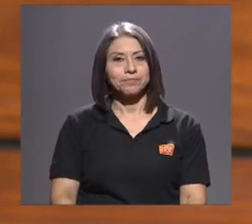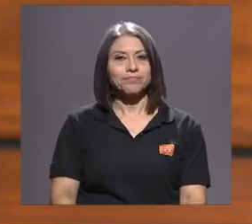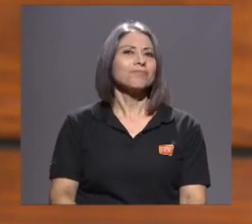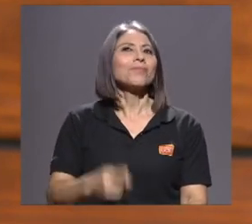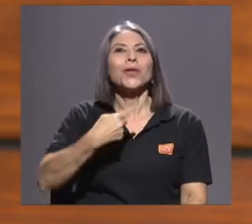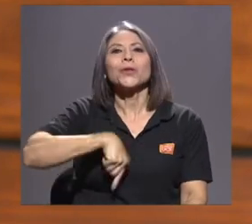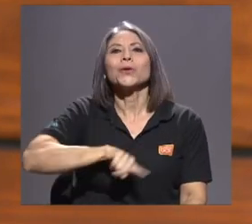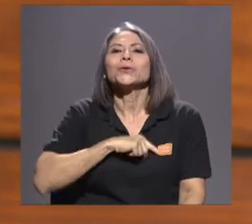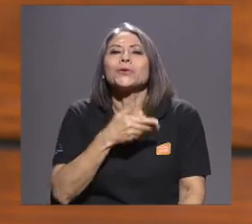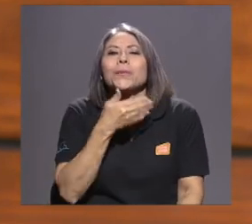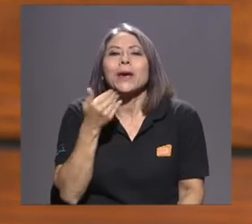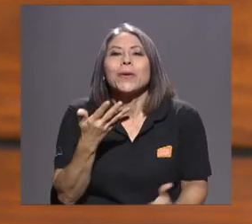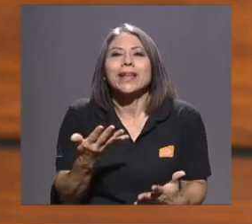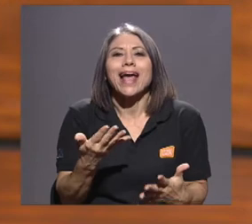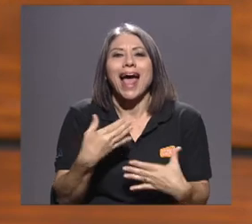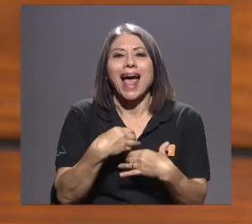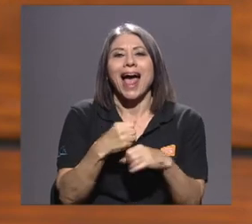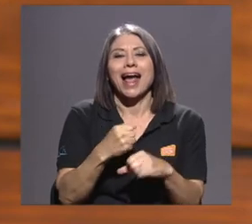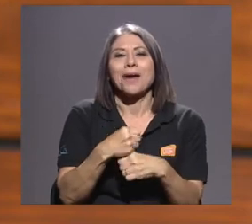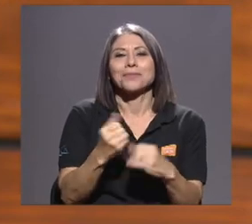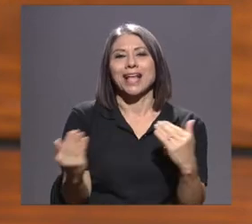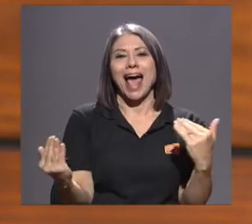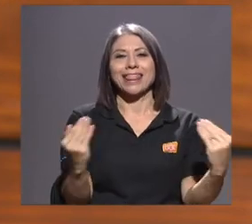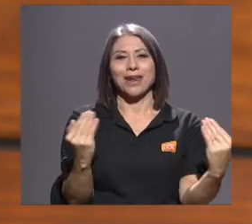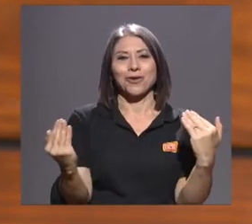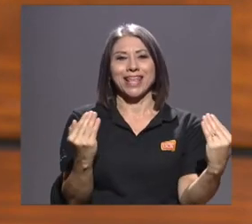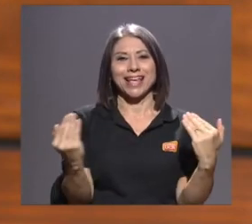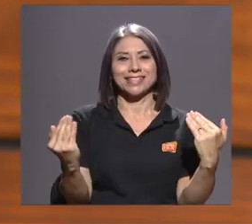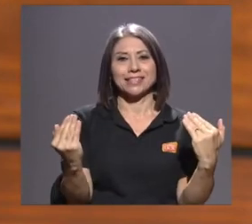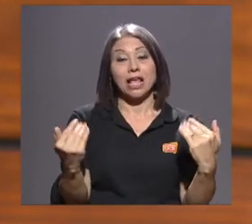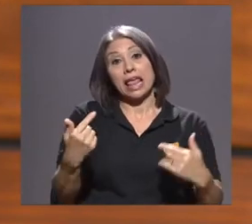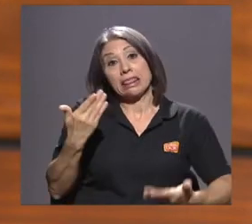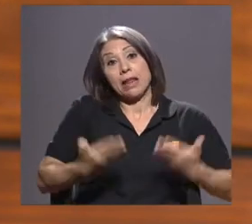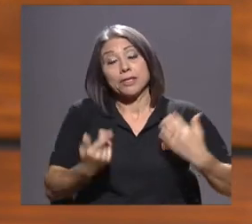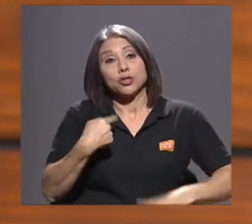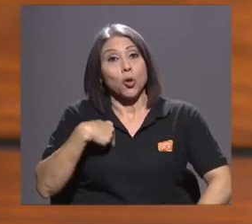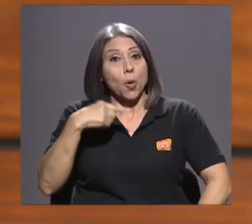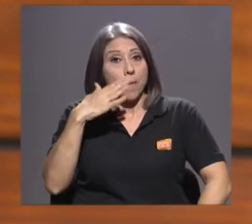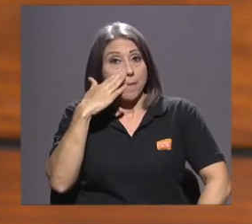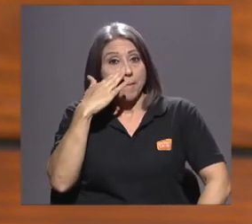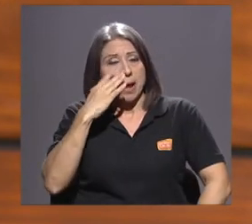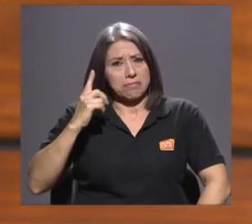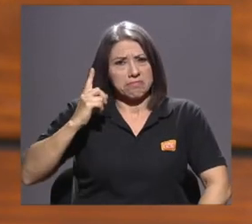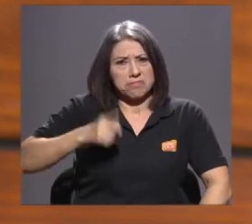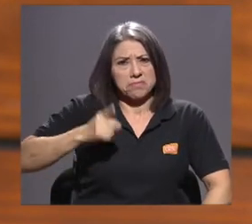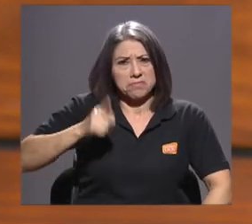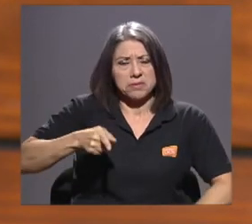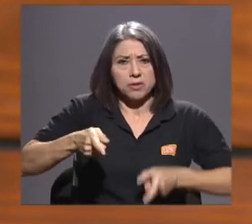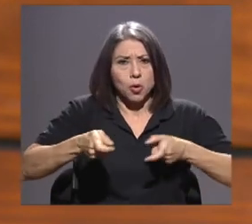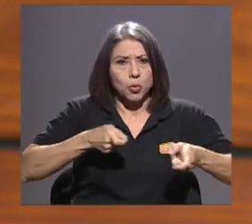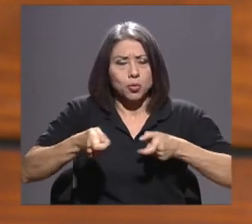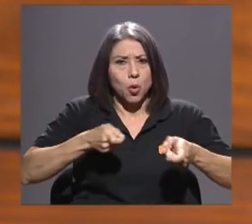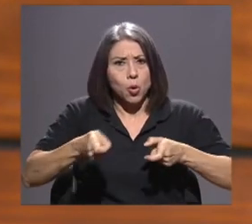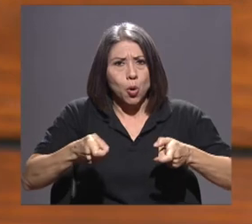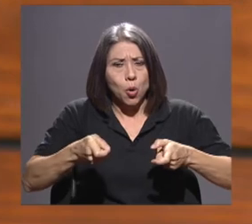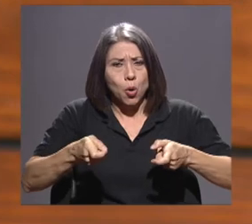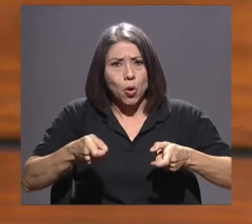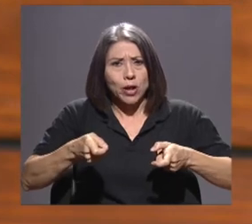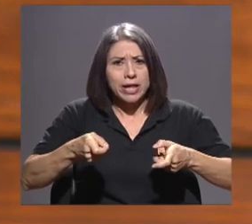juguemos más bien con analogías. O soy una mamá o un papá mandón, ¿verdad? Y controlo y